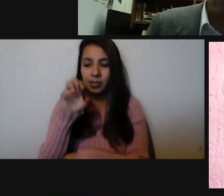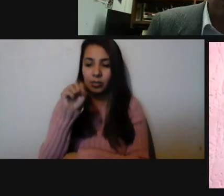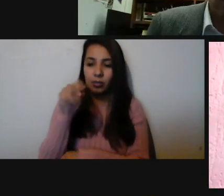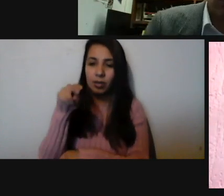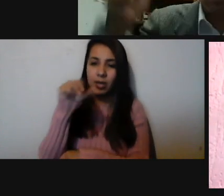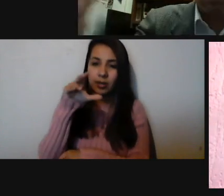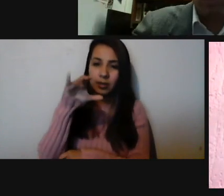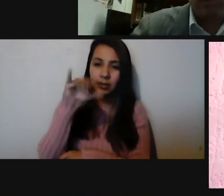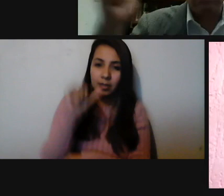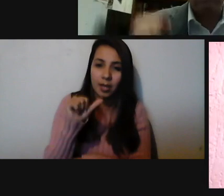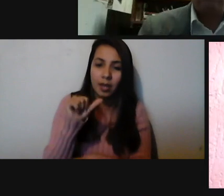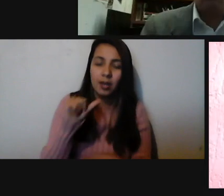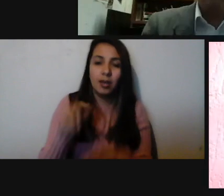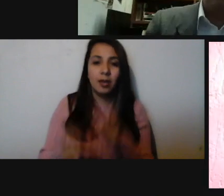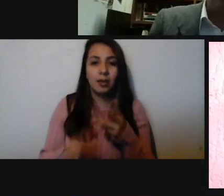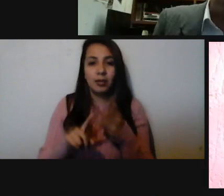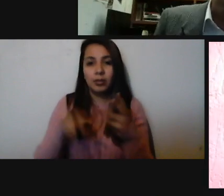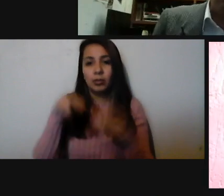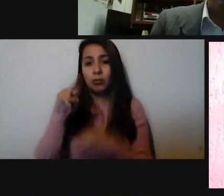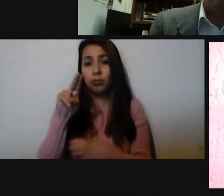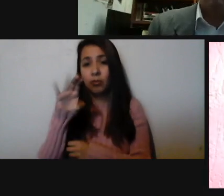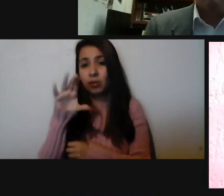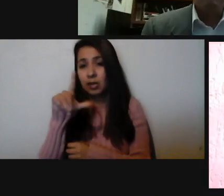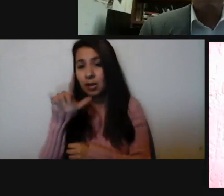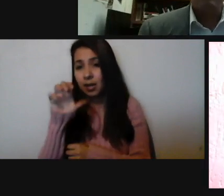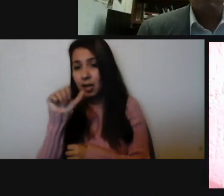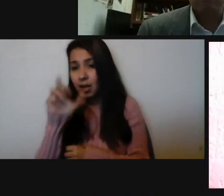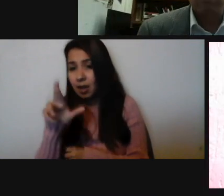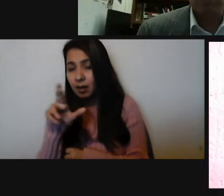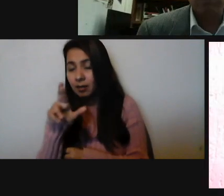no había resonancia paramagnética electrónica, no había